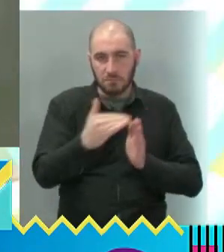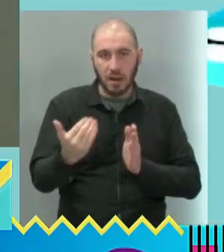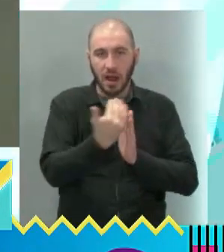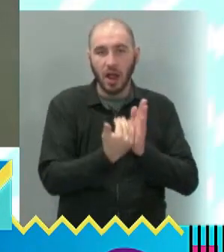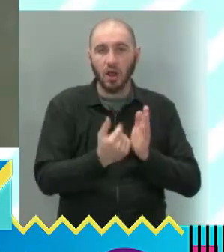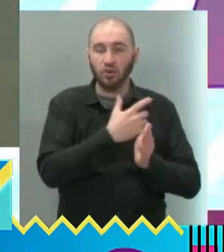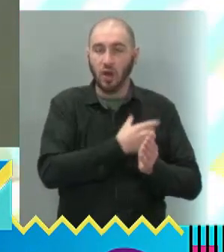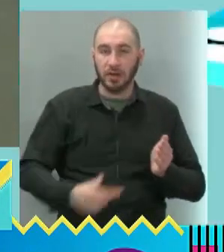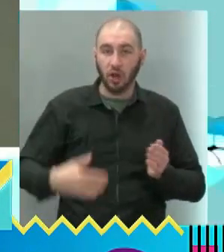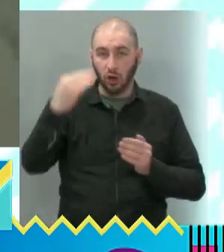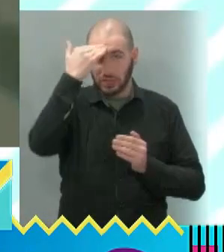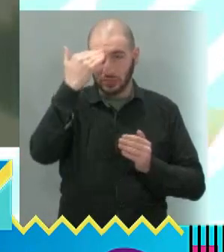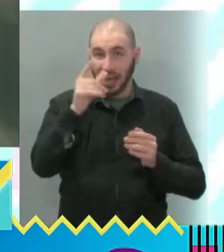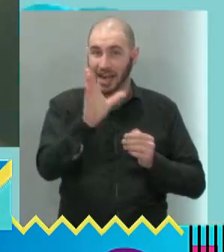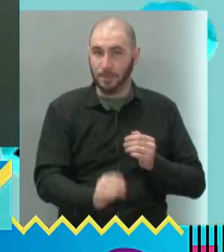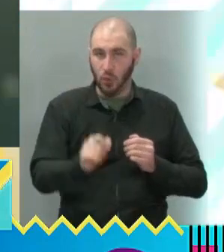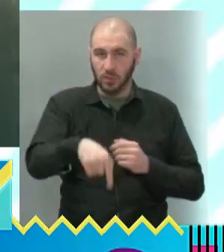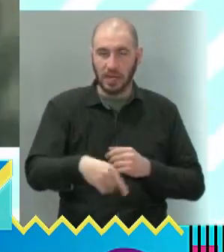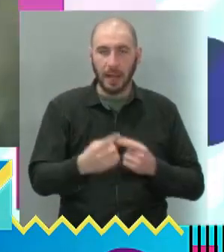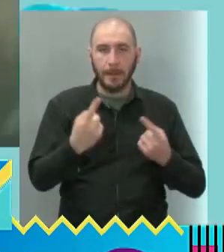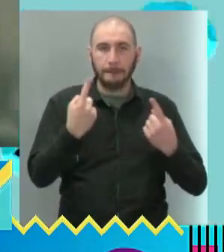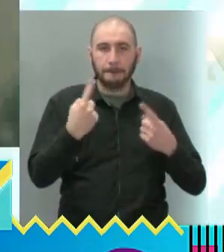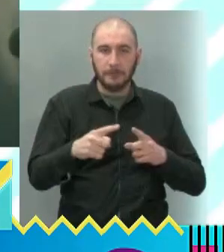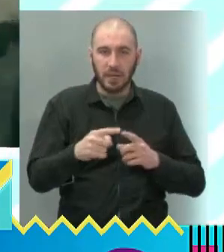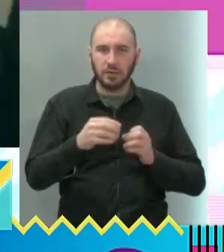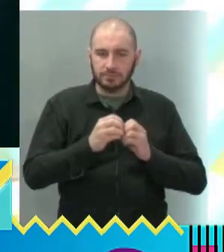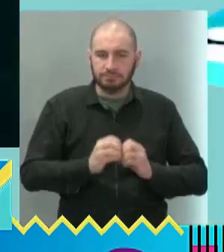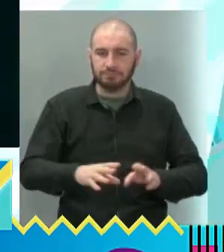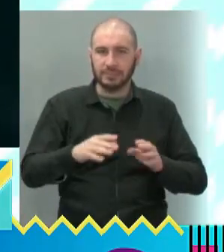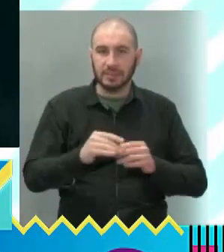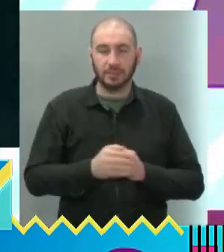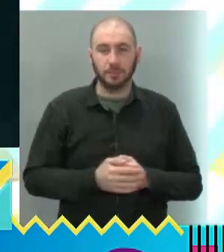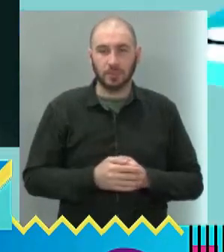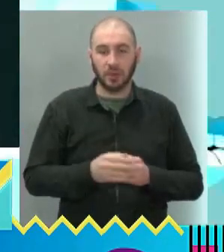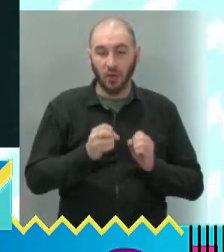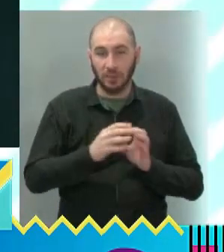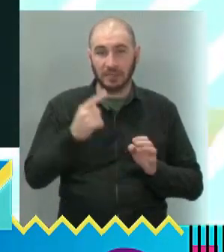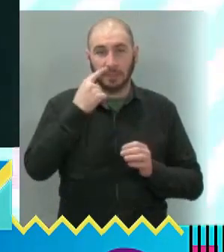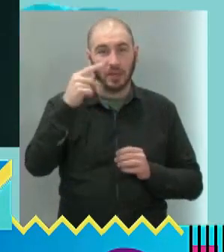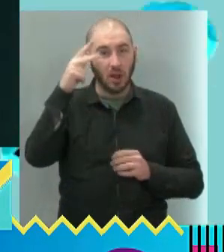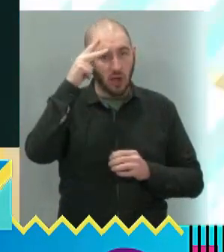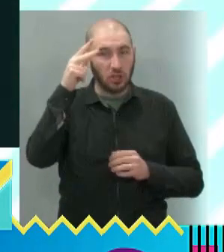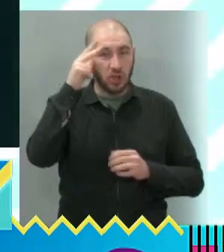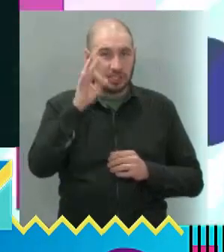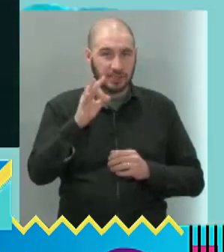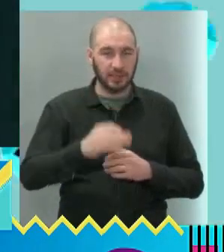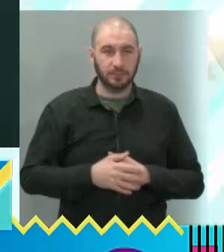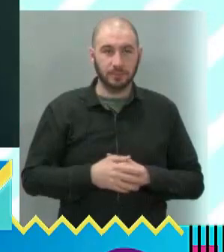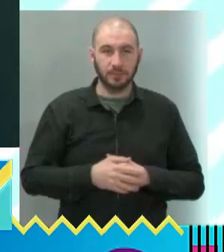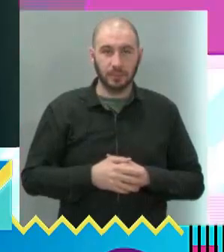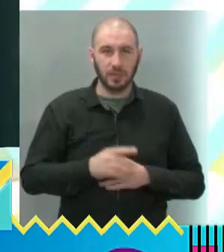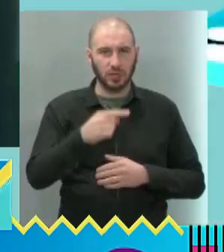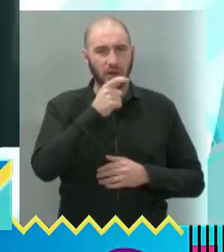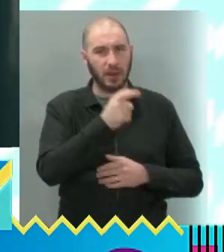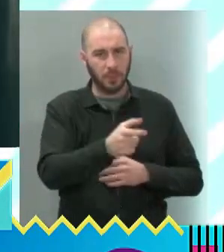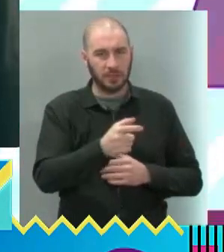gobierno constitucional republicano, pero que realmente empezó recién a instalarse en 1880. Entonces, a tu